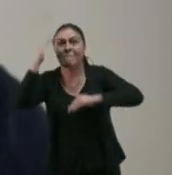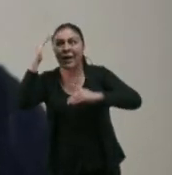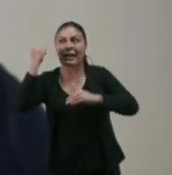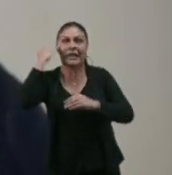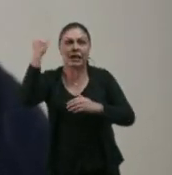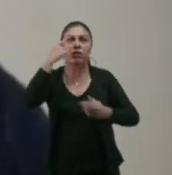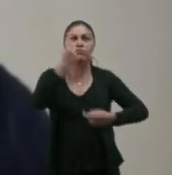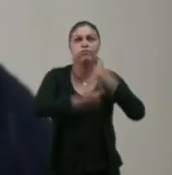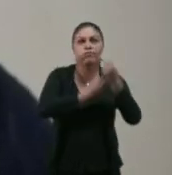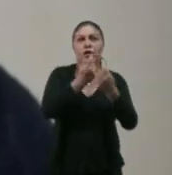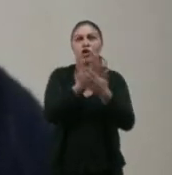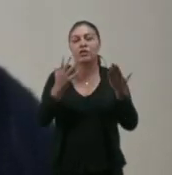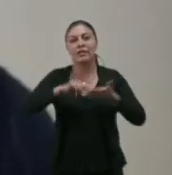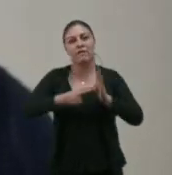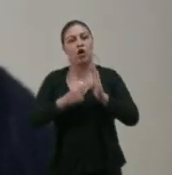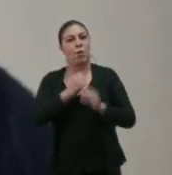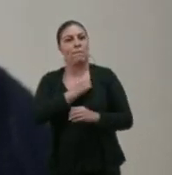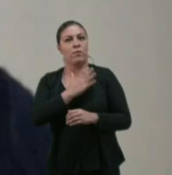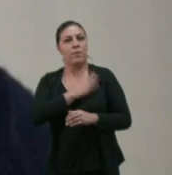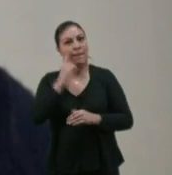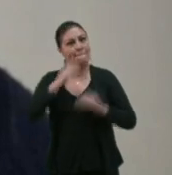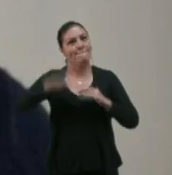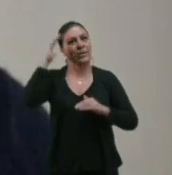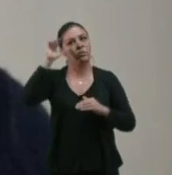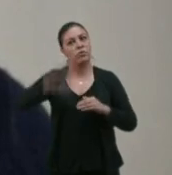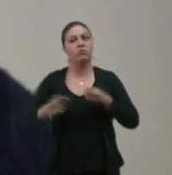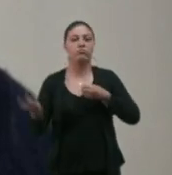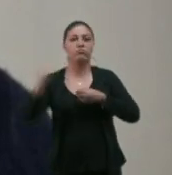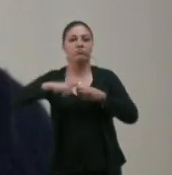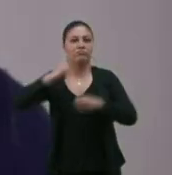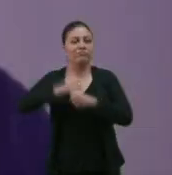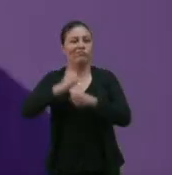más posibilidades de agregar valor y generar empleo.